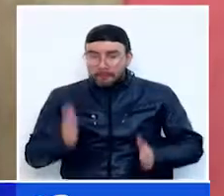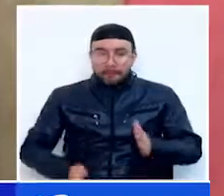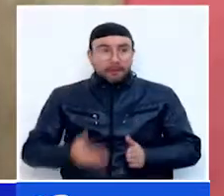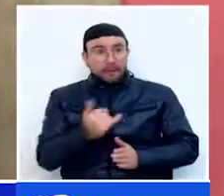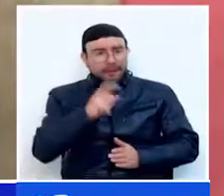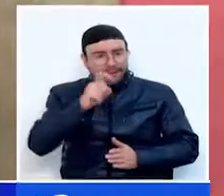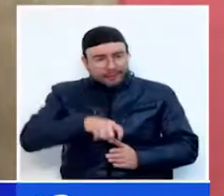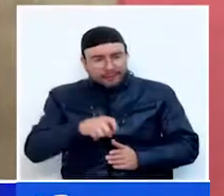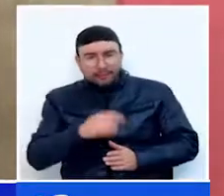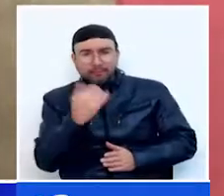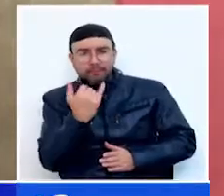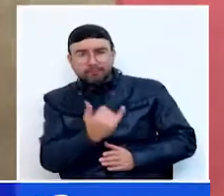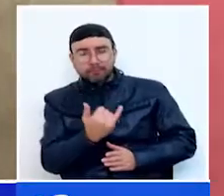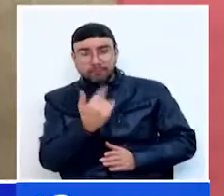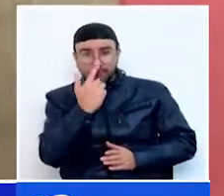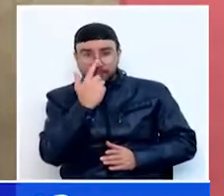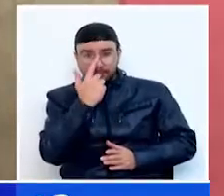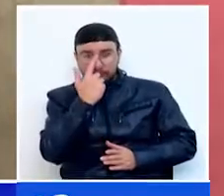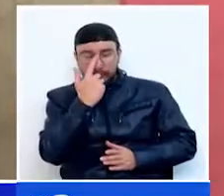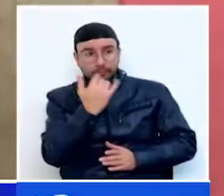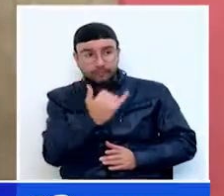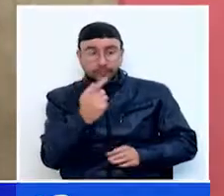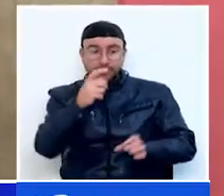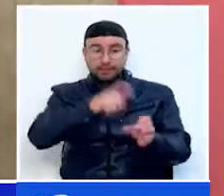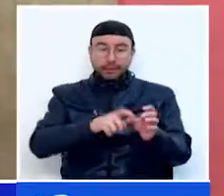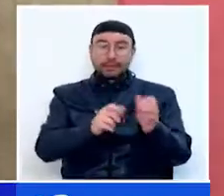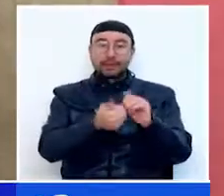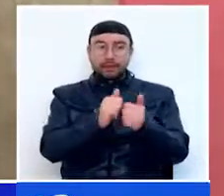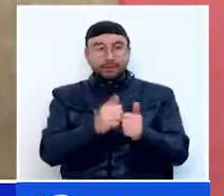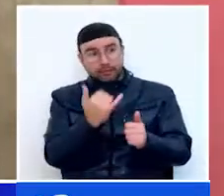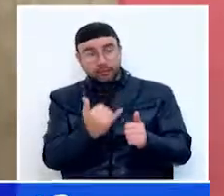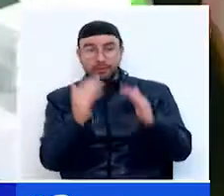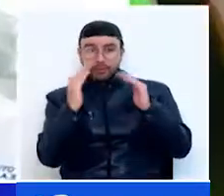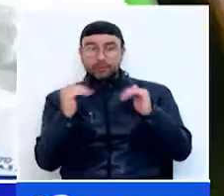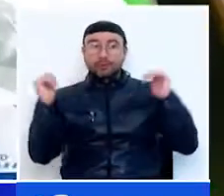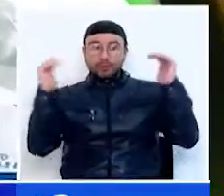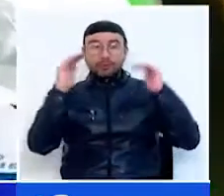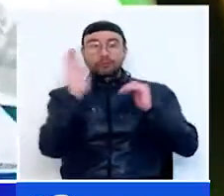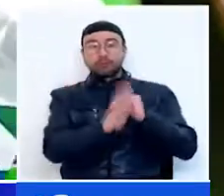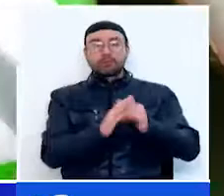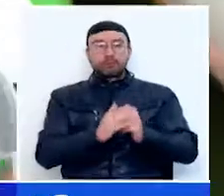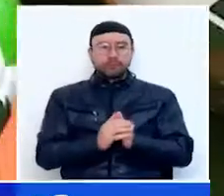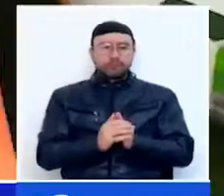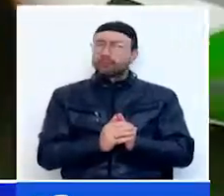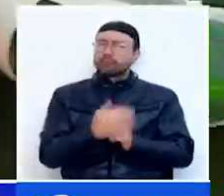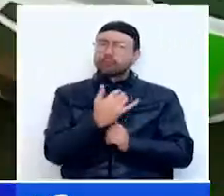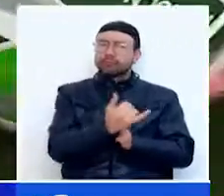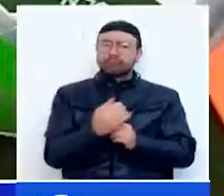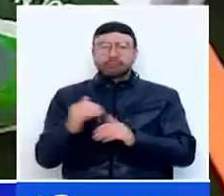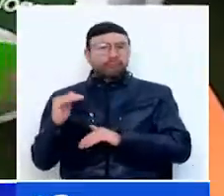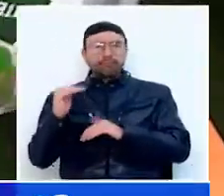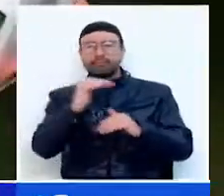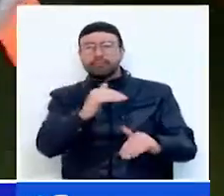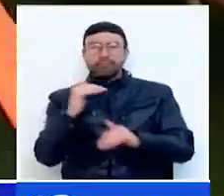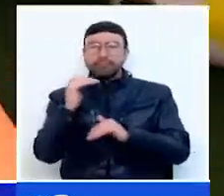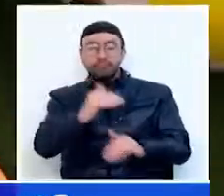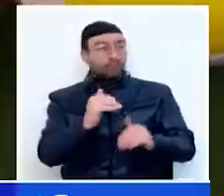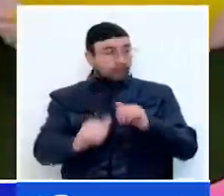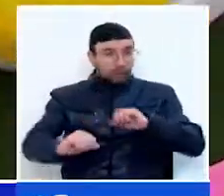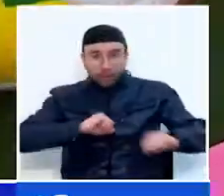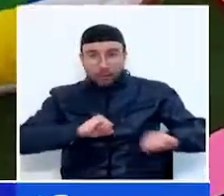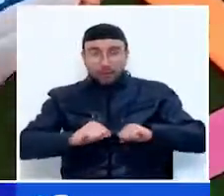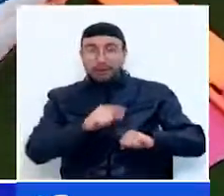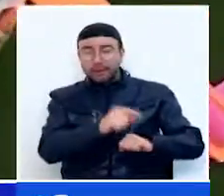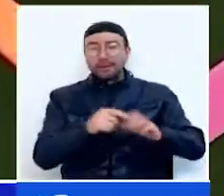necesitan para estar en este deporte que en este caso es el fútbol. Entre los elementos donados para la actividad física se